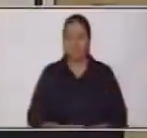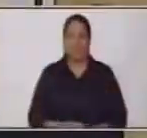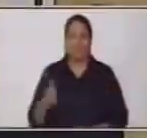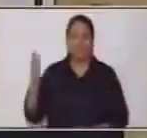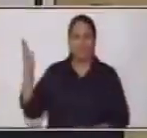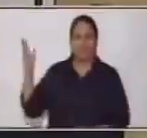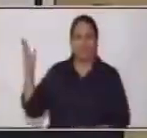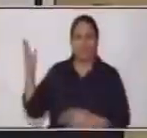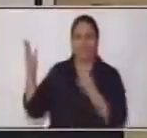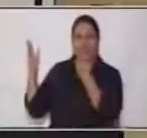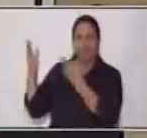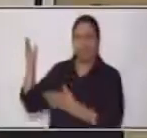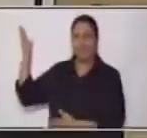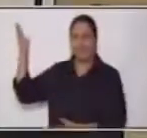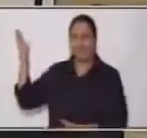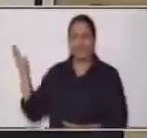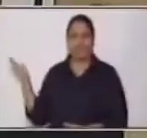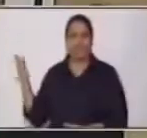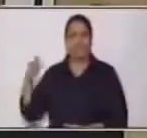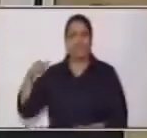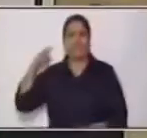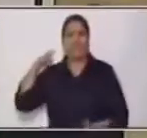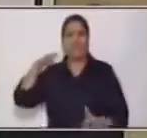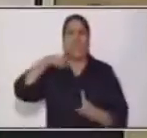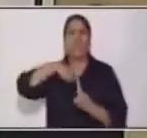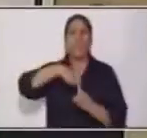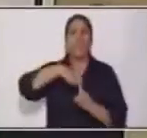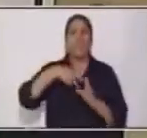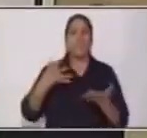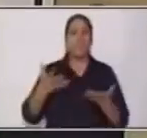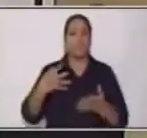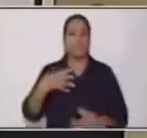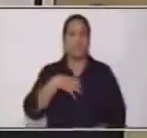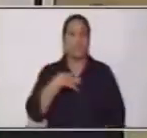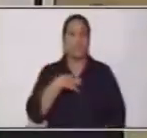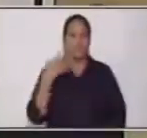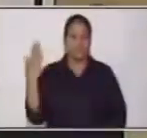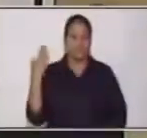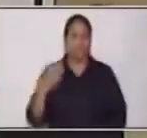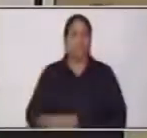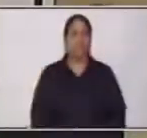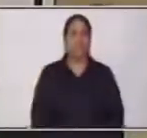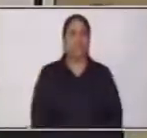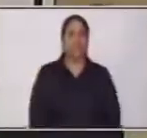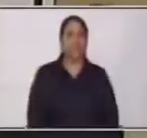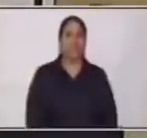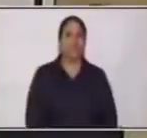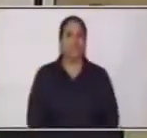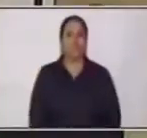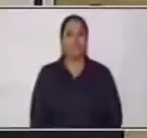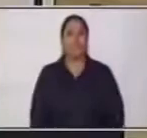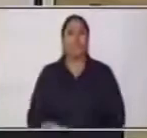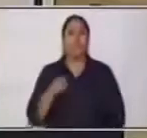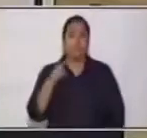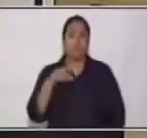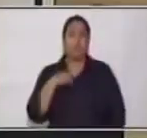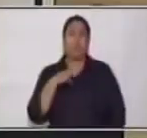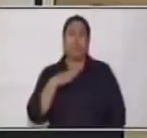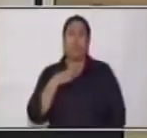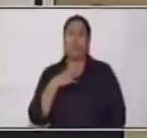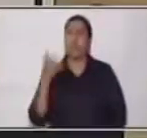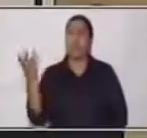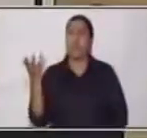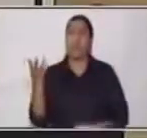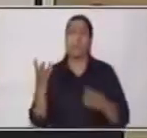este es nuestro reto, profesora Berta, y tiene aquí pues